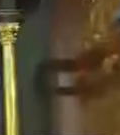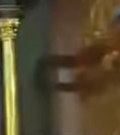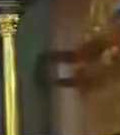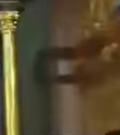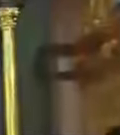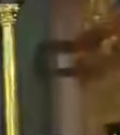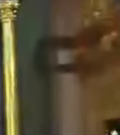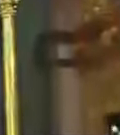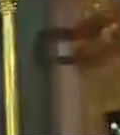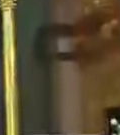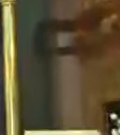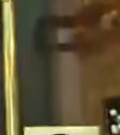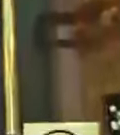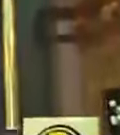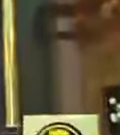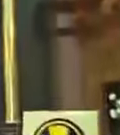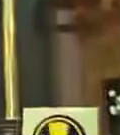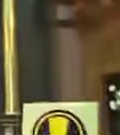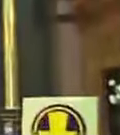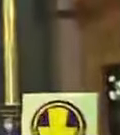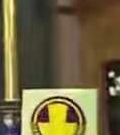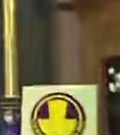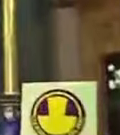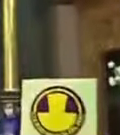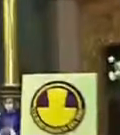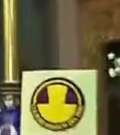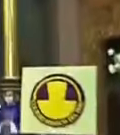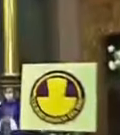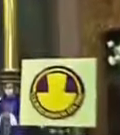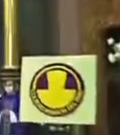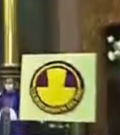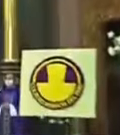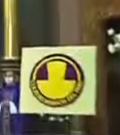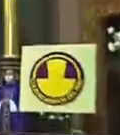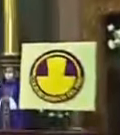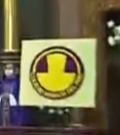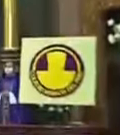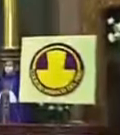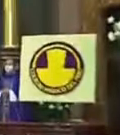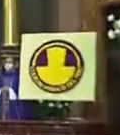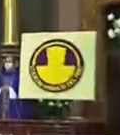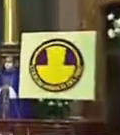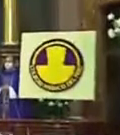unidad. Celebremos el misterio de la fe,